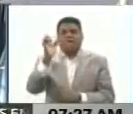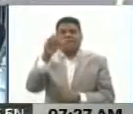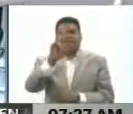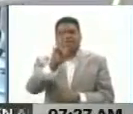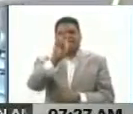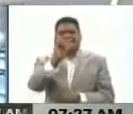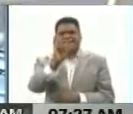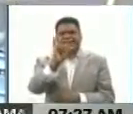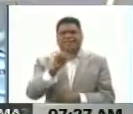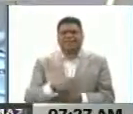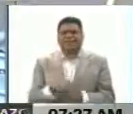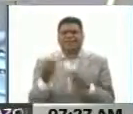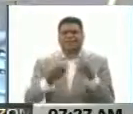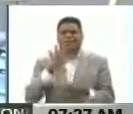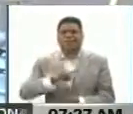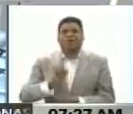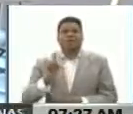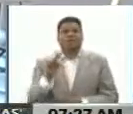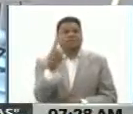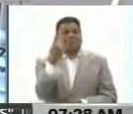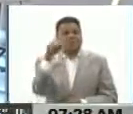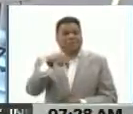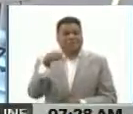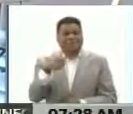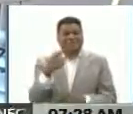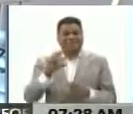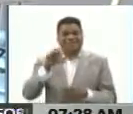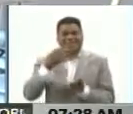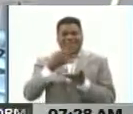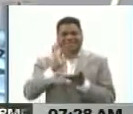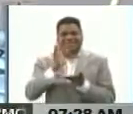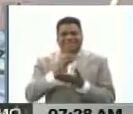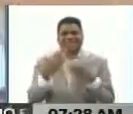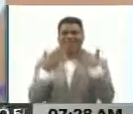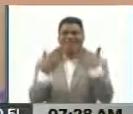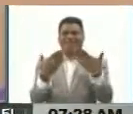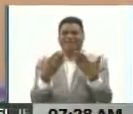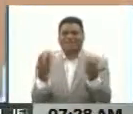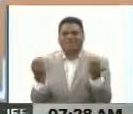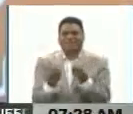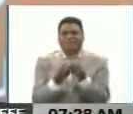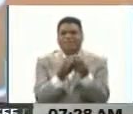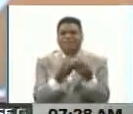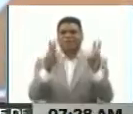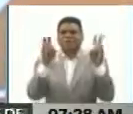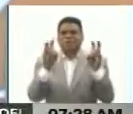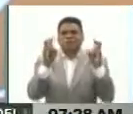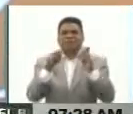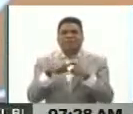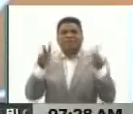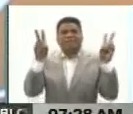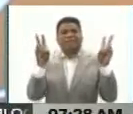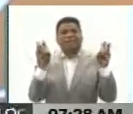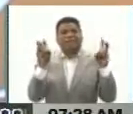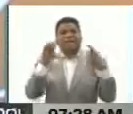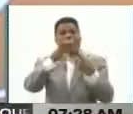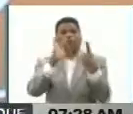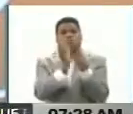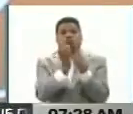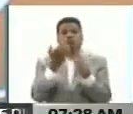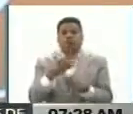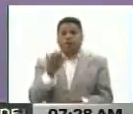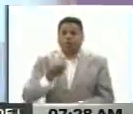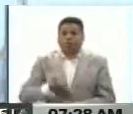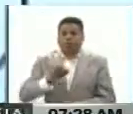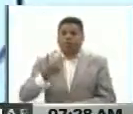Freddy? Por primera vez aquí en el estudio del desayuno. Gracias por acompañarnos nuevamente, porque el tema de la cultura, además, ya es costumbre para nosotros los